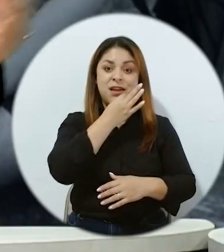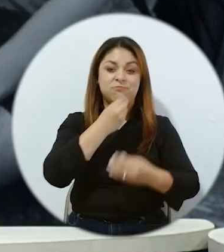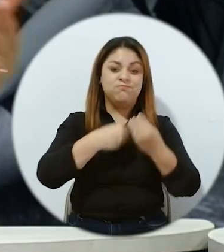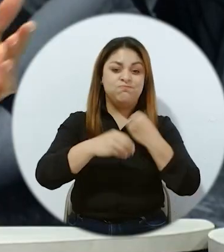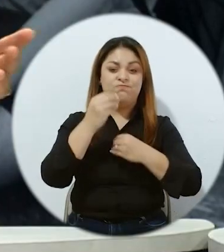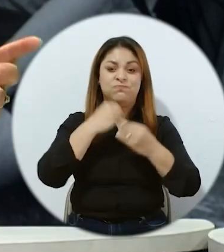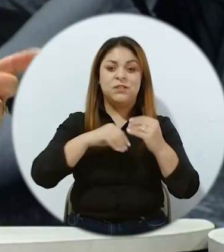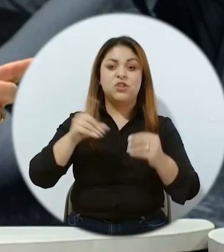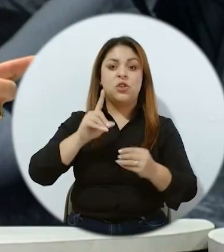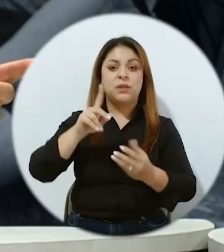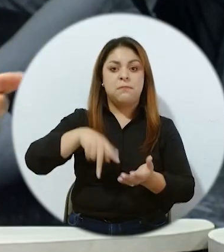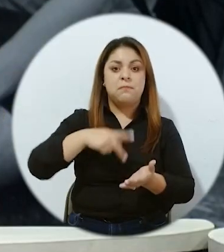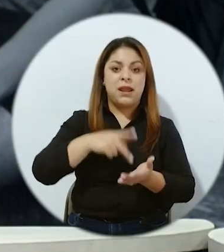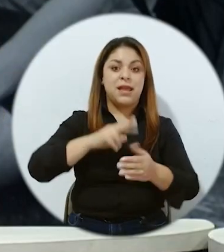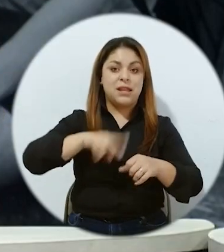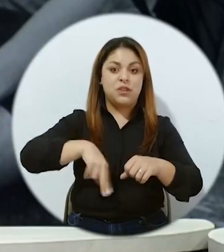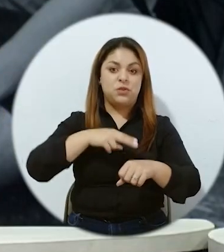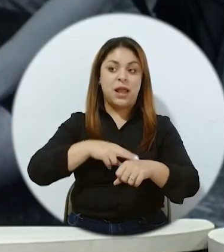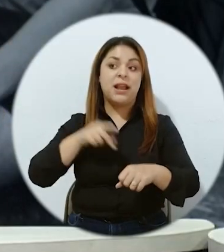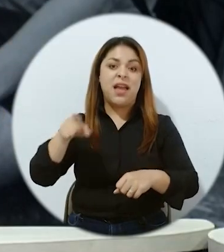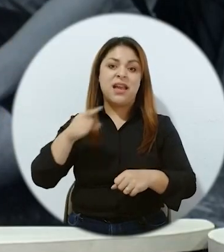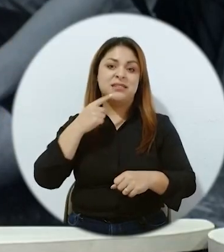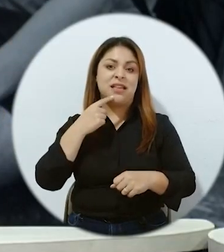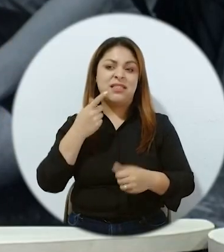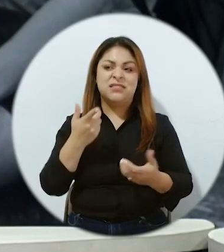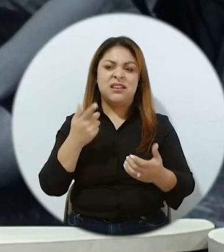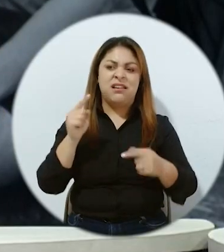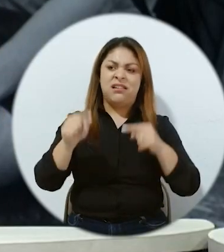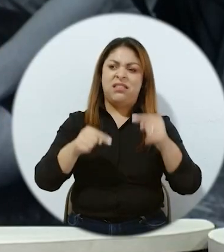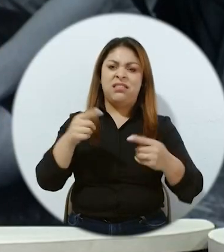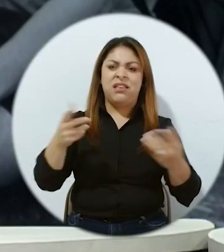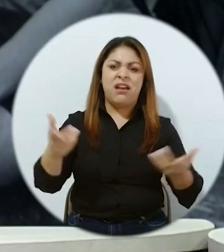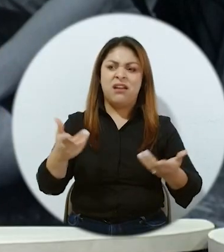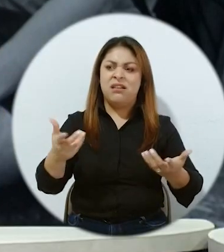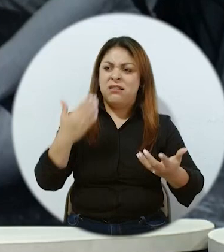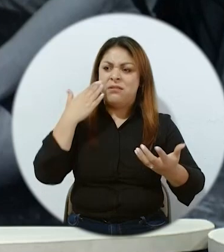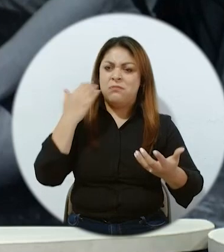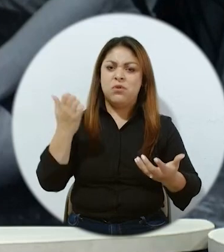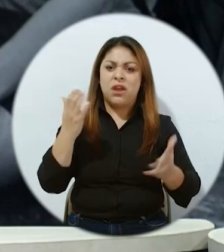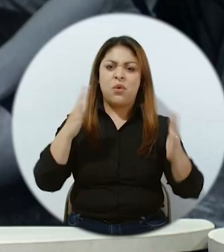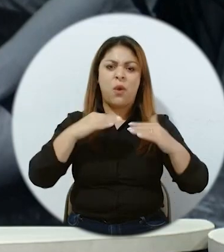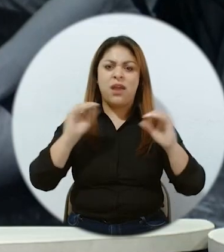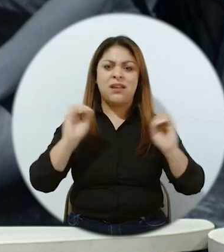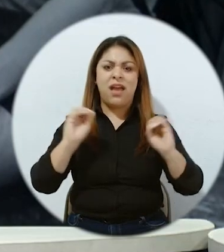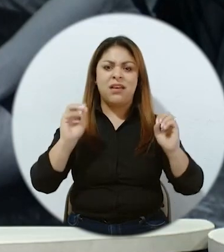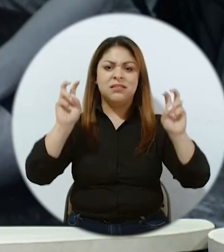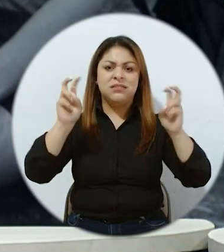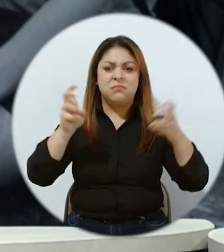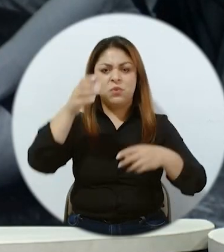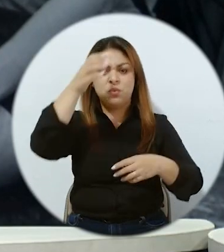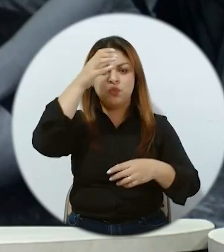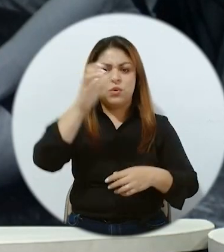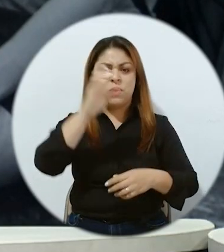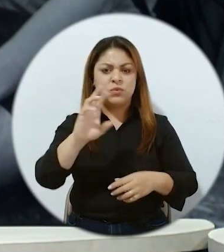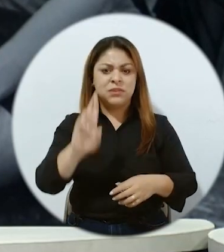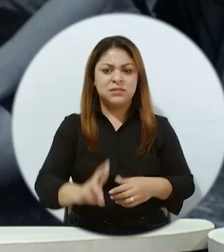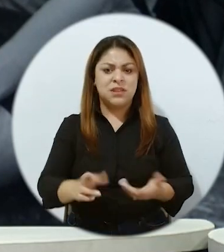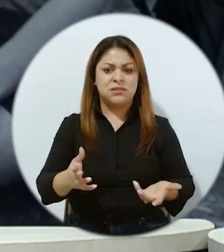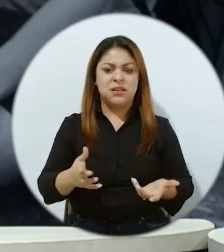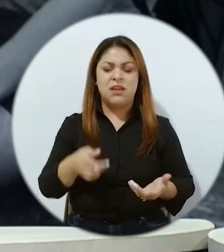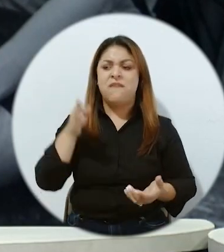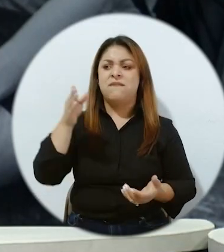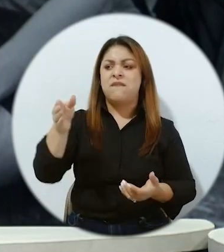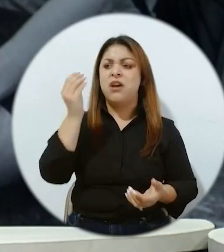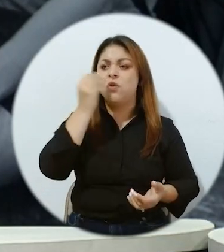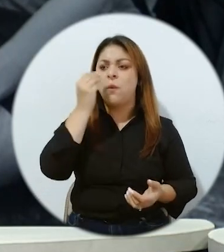gastronómicas que hacen en el Parque Nacional. Ajá. Y ella critica que porque nunca hacen una sobre cultura costarricense. ¿Verdad? Que vamos a